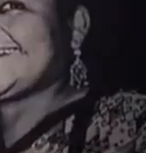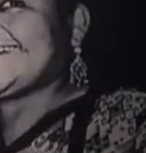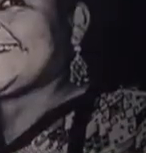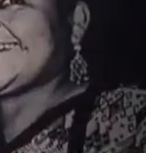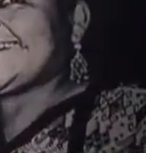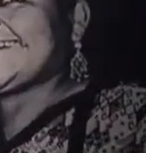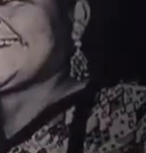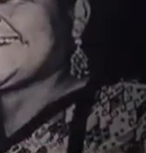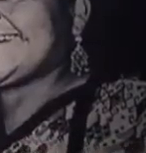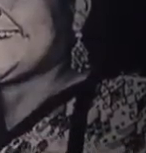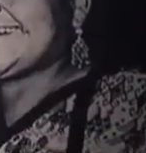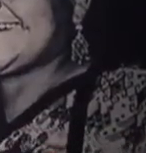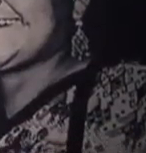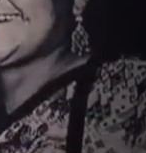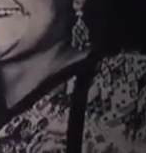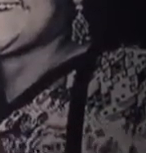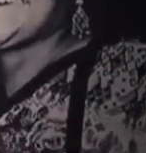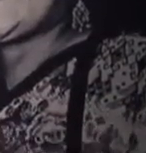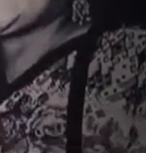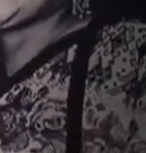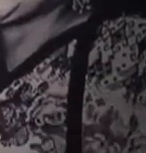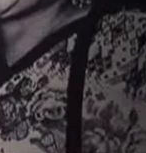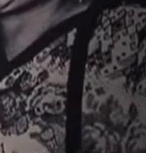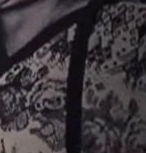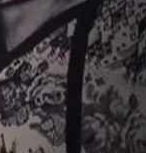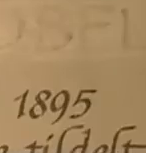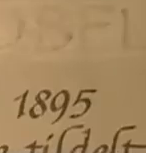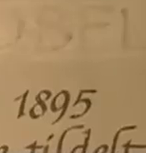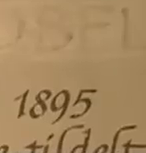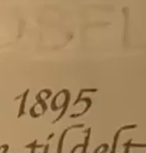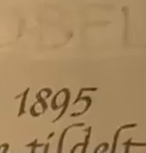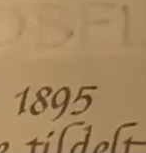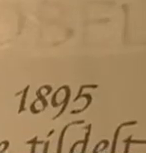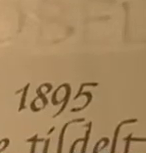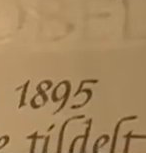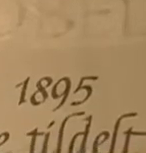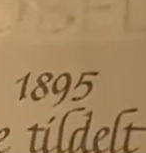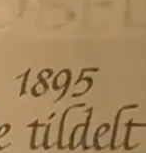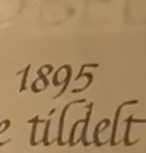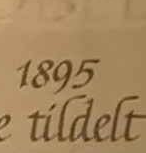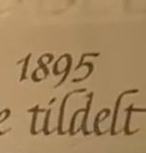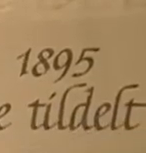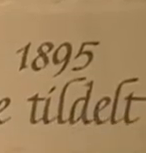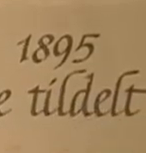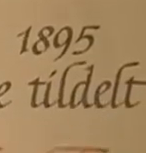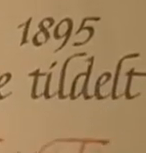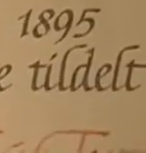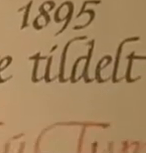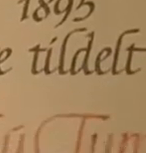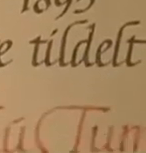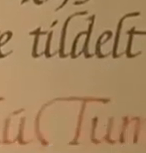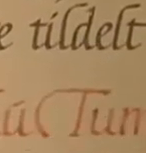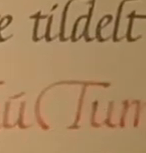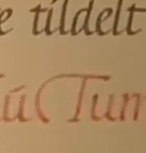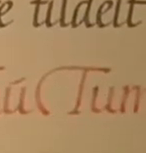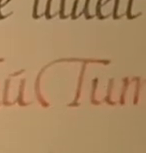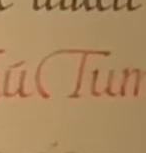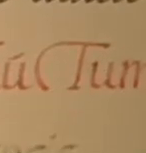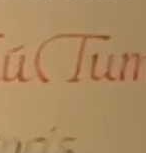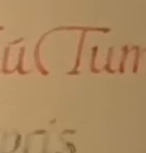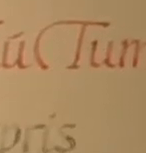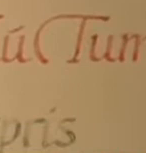Ese año, la Academia Sueca reconoció a la activista guatemalteca por su lucha en favor de los pueblos originarios de Guatemala, el